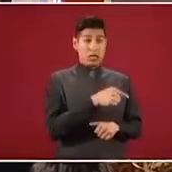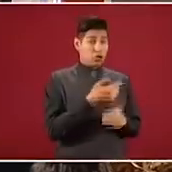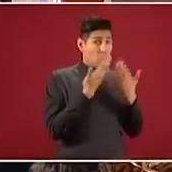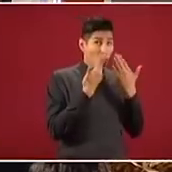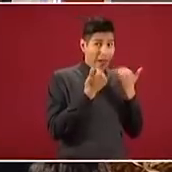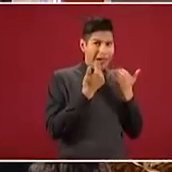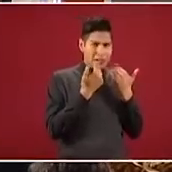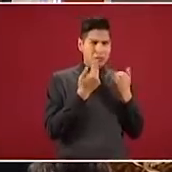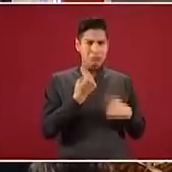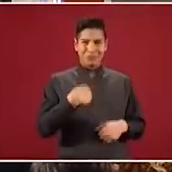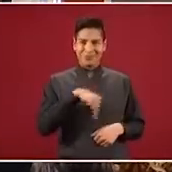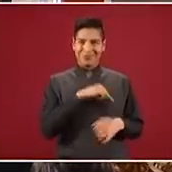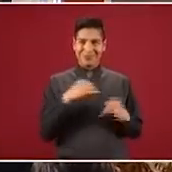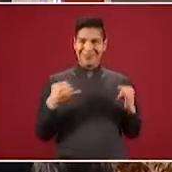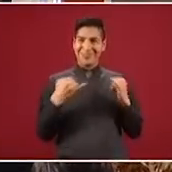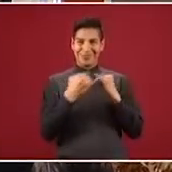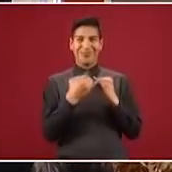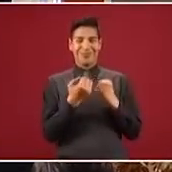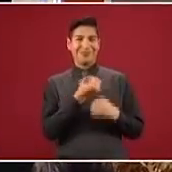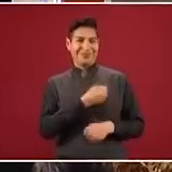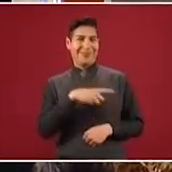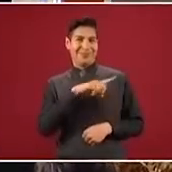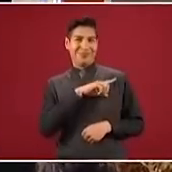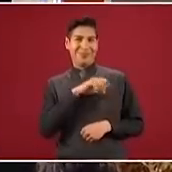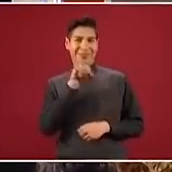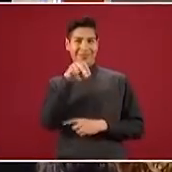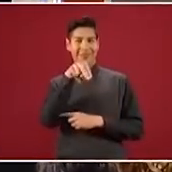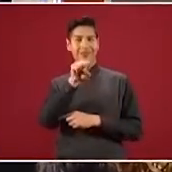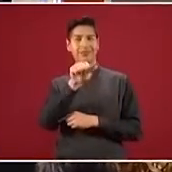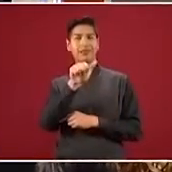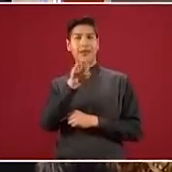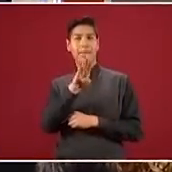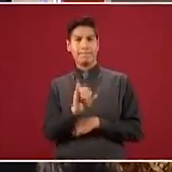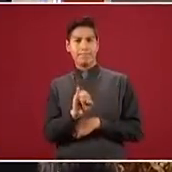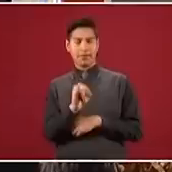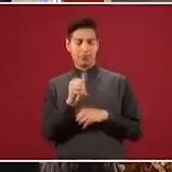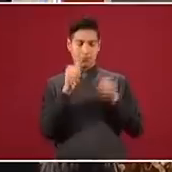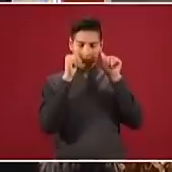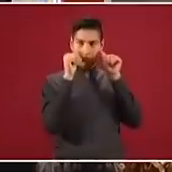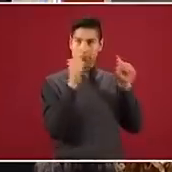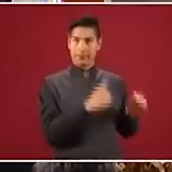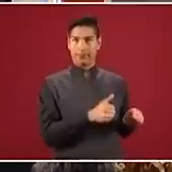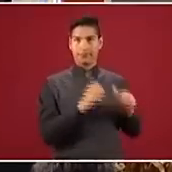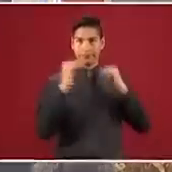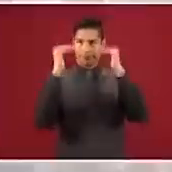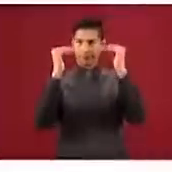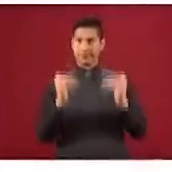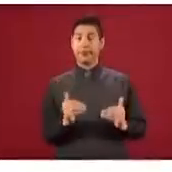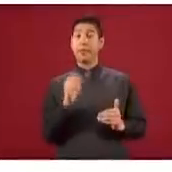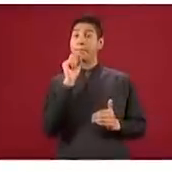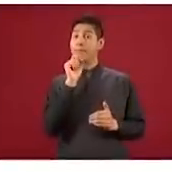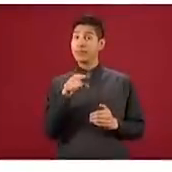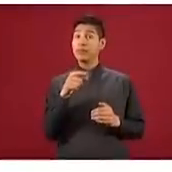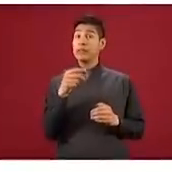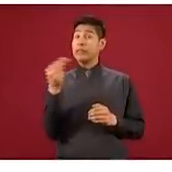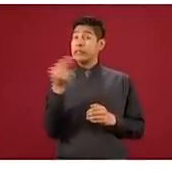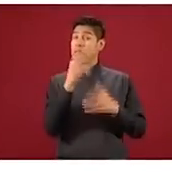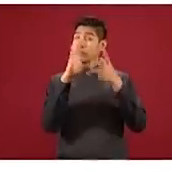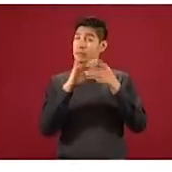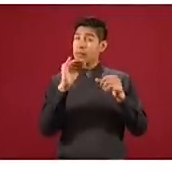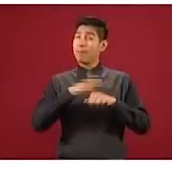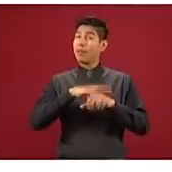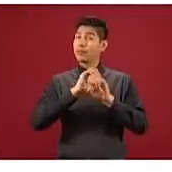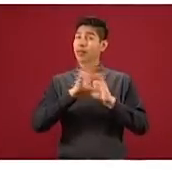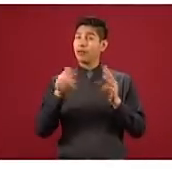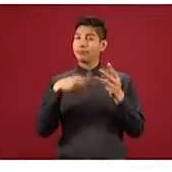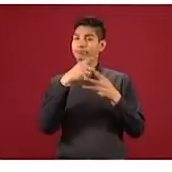atención. La siguiente. También queremos explicar que existen tres tipos de unidad de salud y que tienen